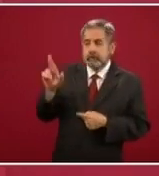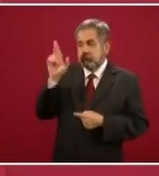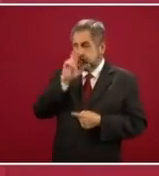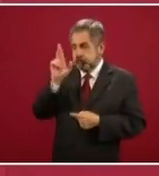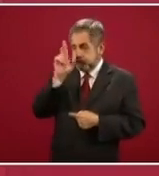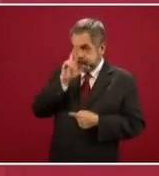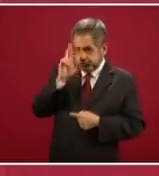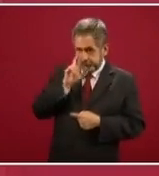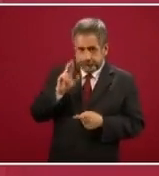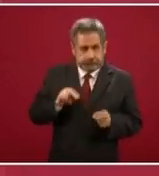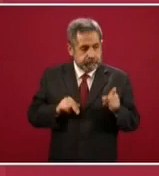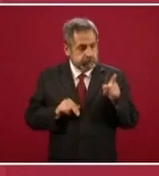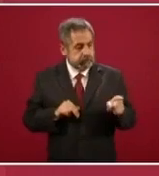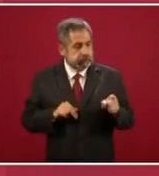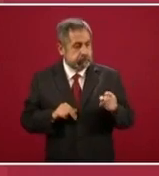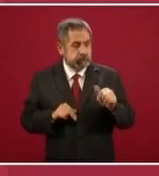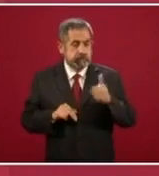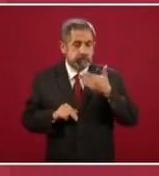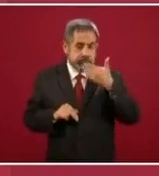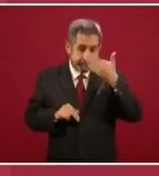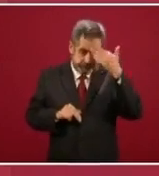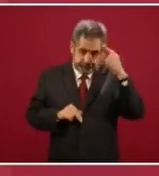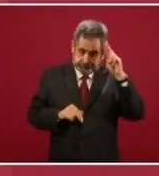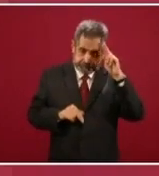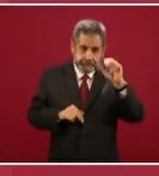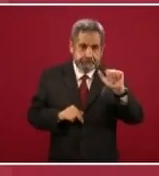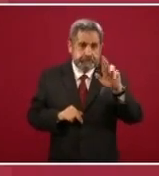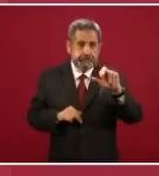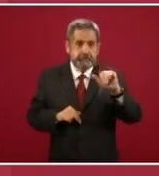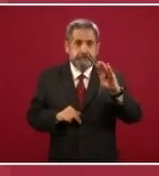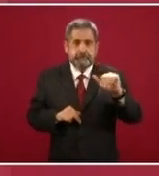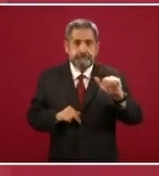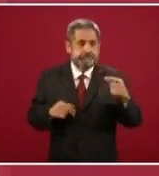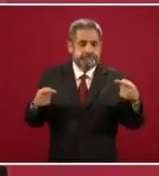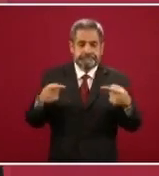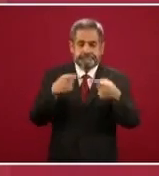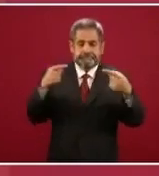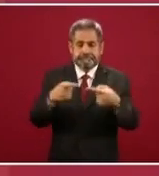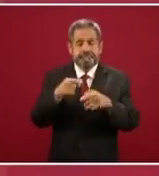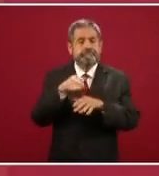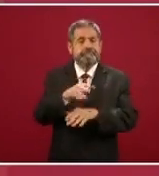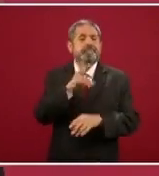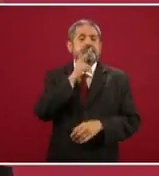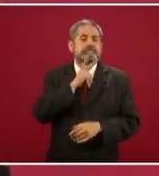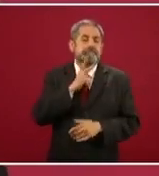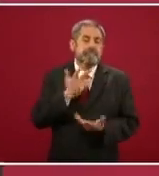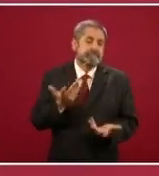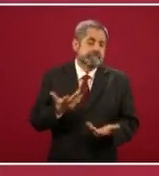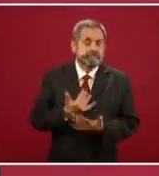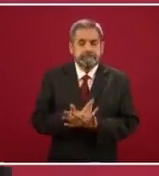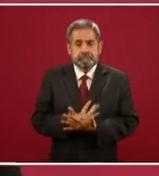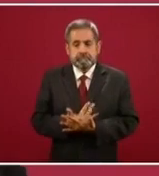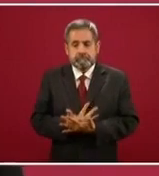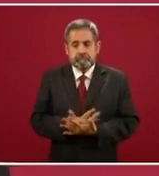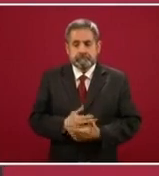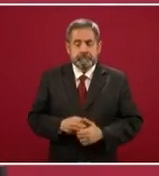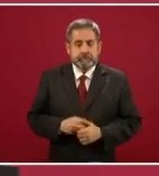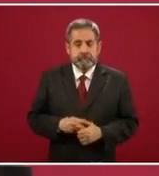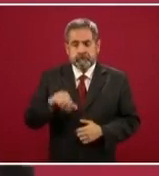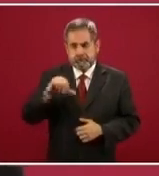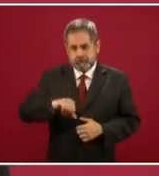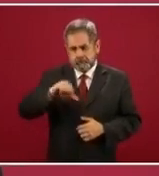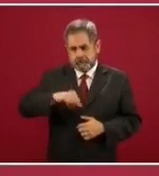y Arabia Saudita. Entonces, vamos a esperar y hoy